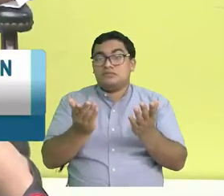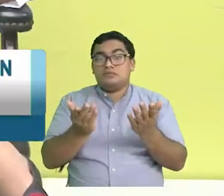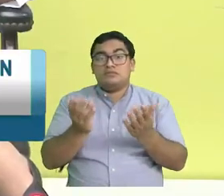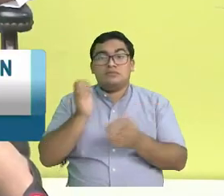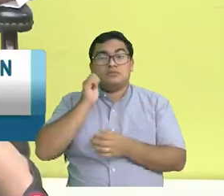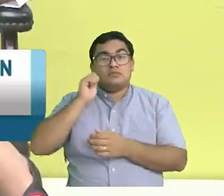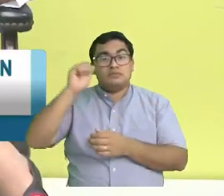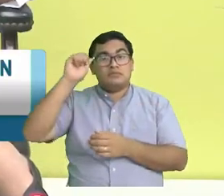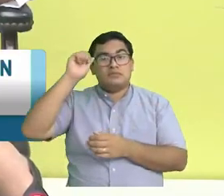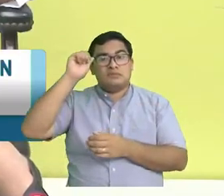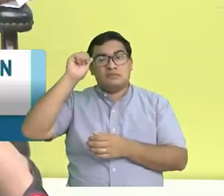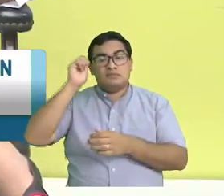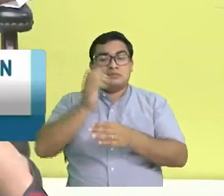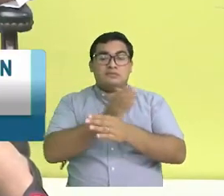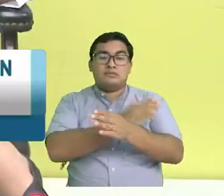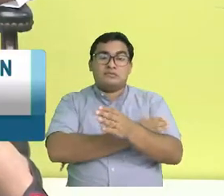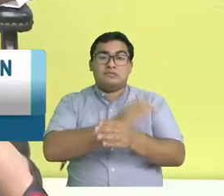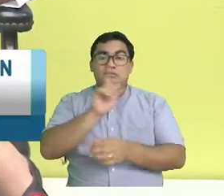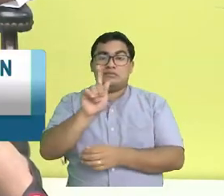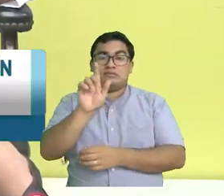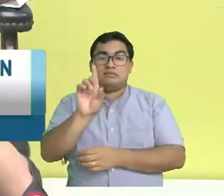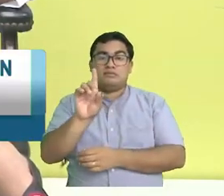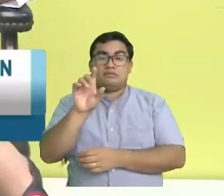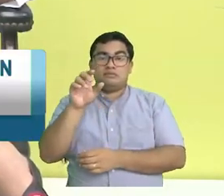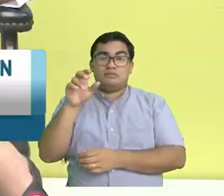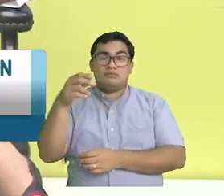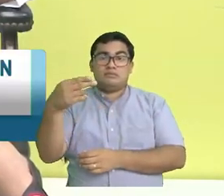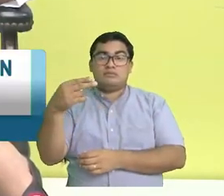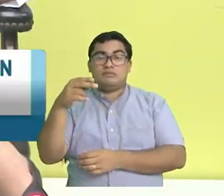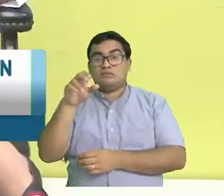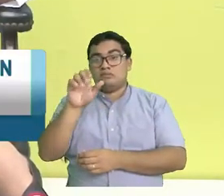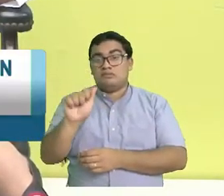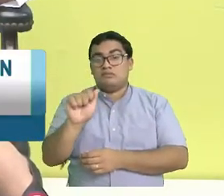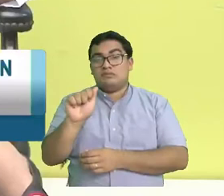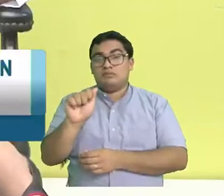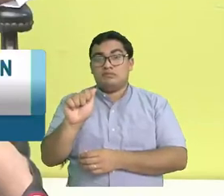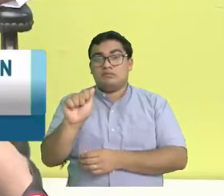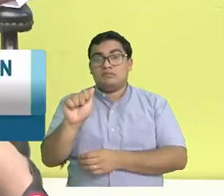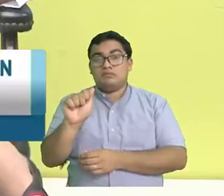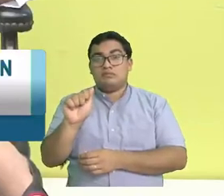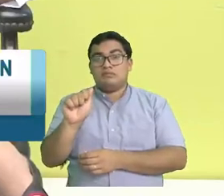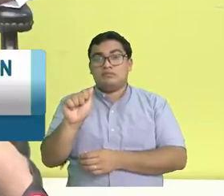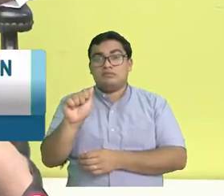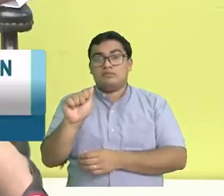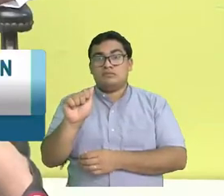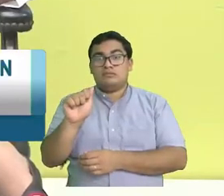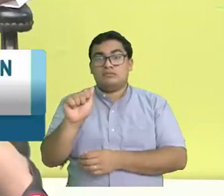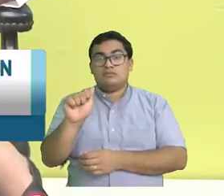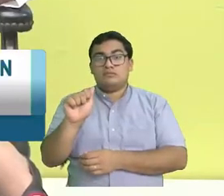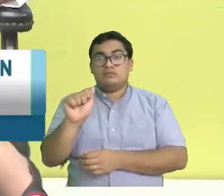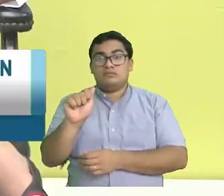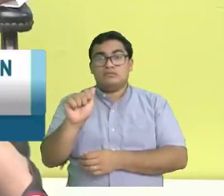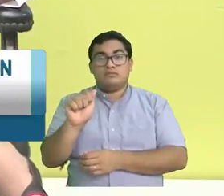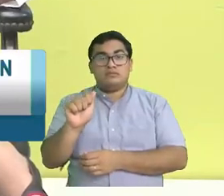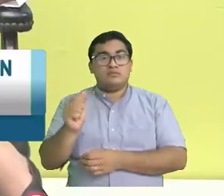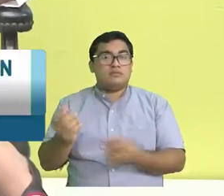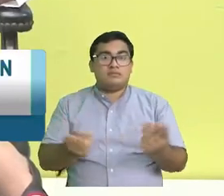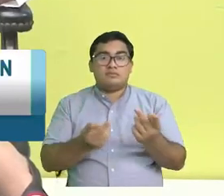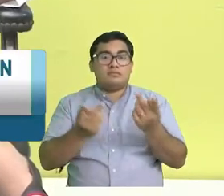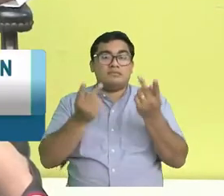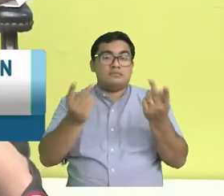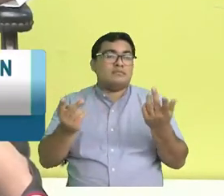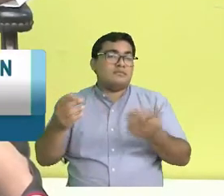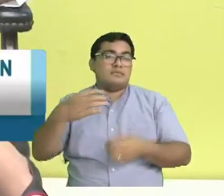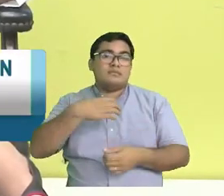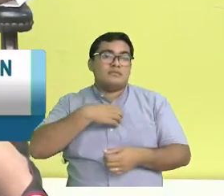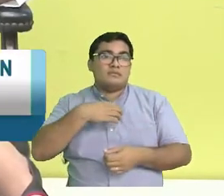adultos que si realmente tuvieron TDAH pequeño, o son hiperactivos o eran introvertidos, toda su vida su comportamiento va a ser